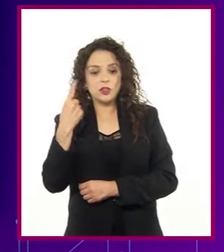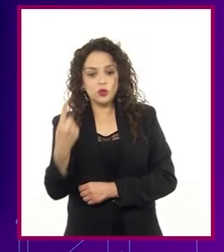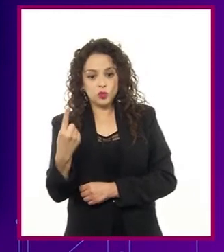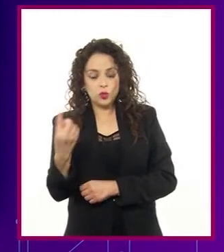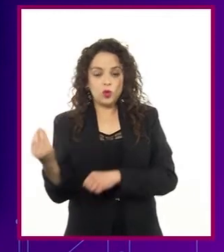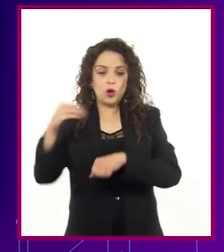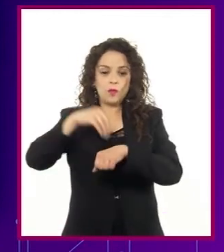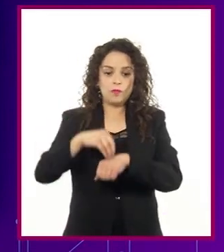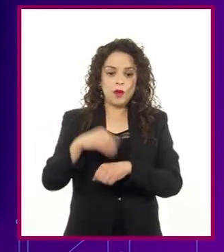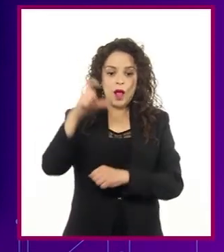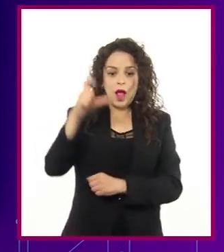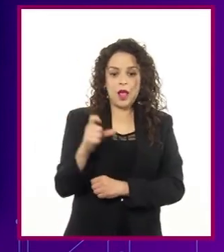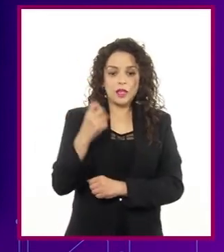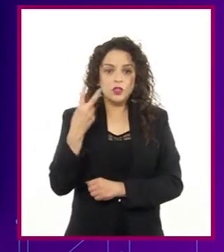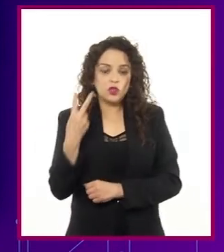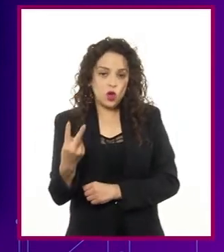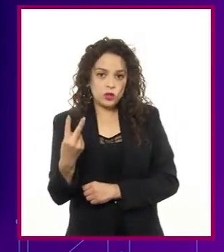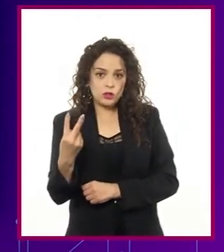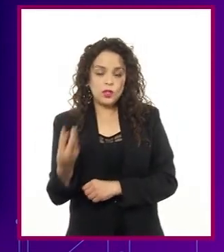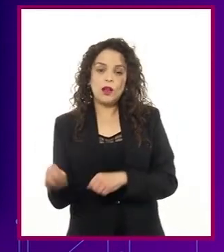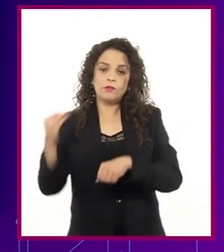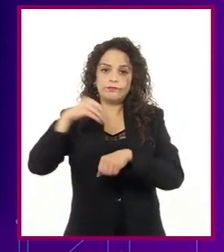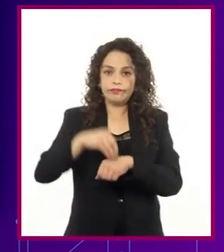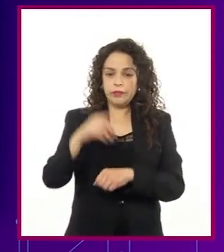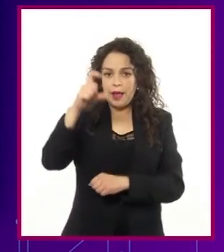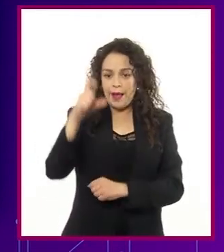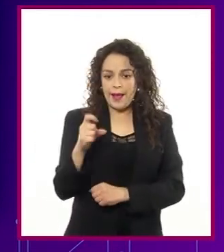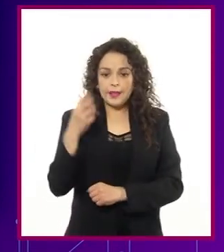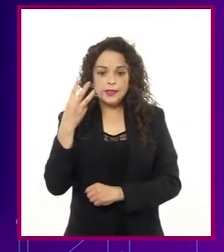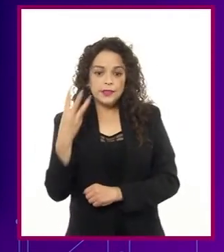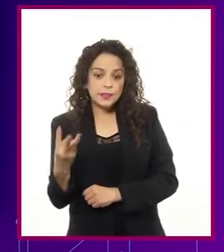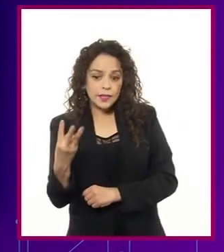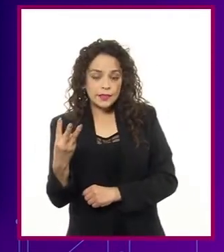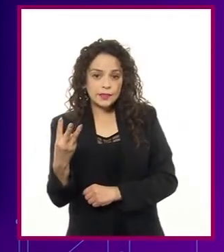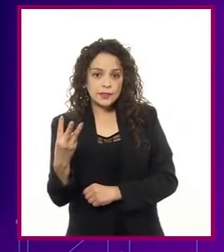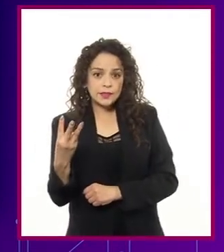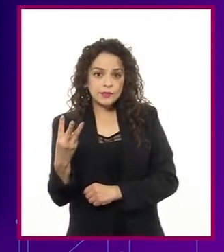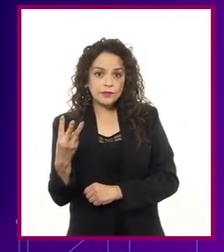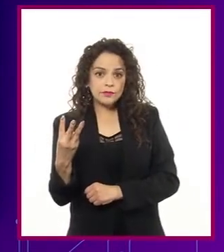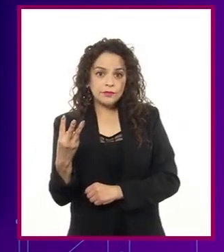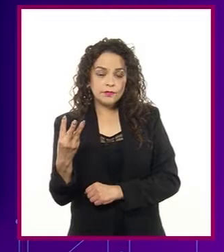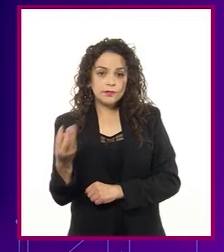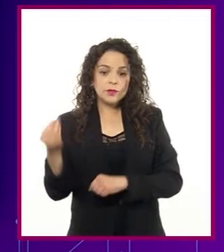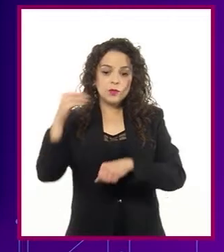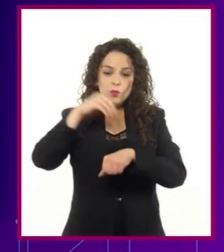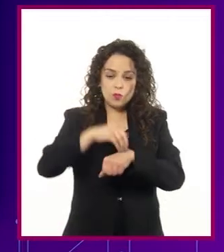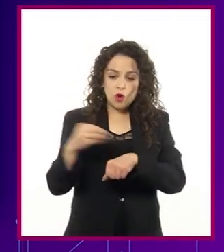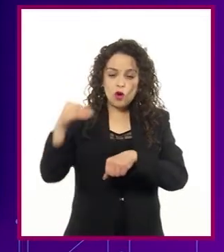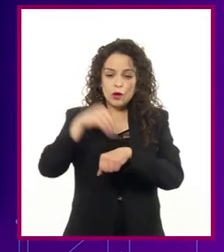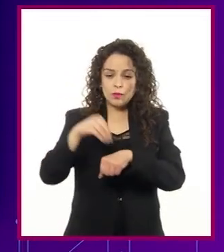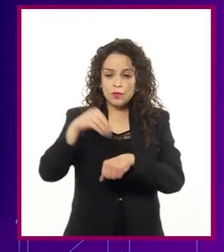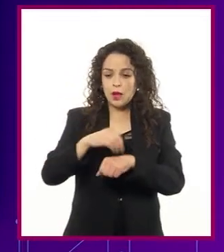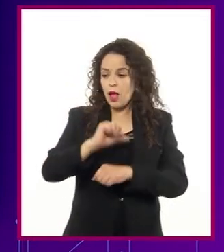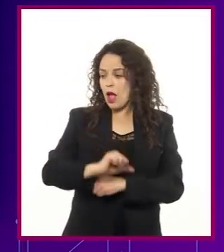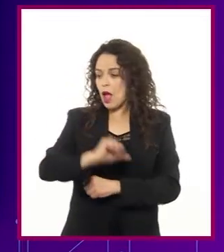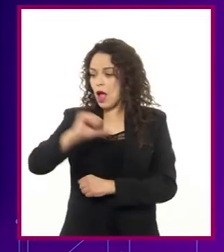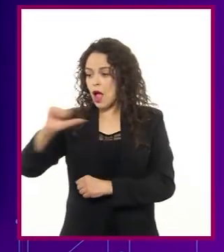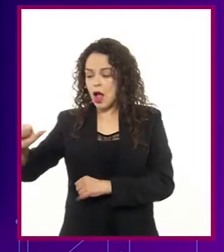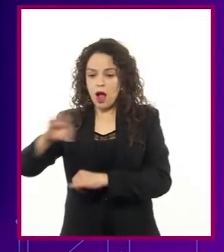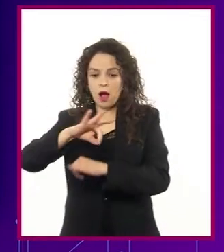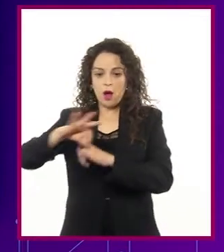de x subíndice 2 más el valor de x subíndice 3 hasta llegar al enésimo